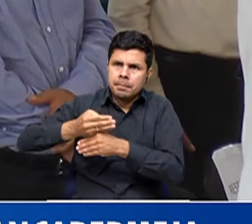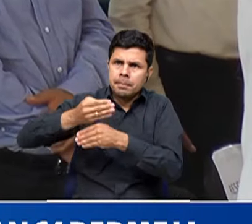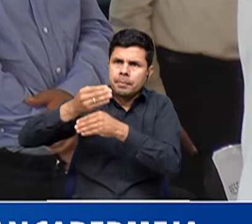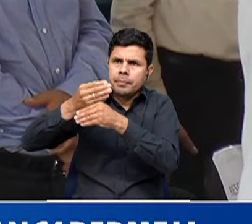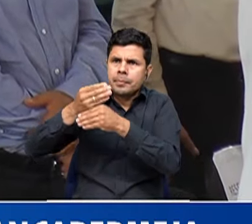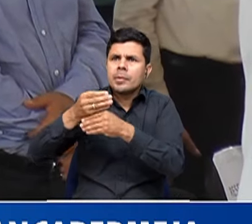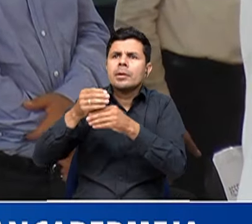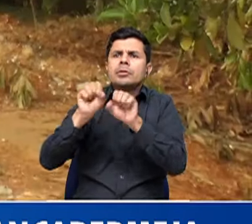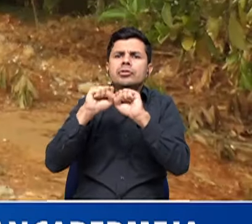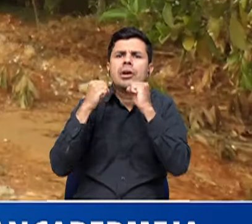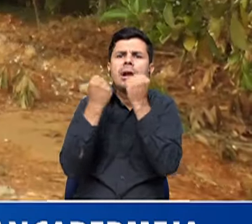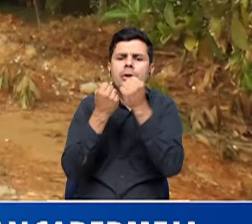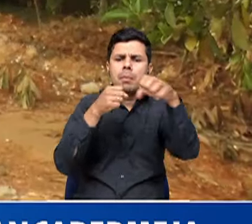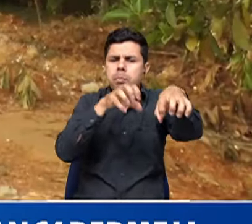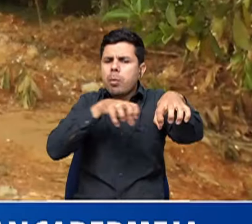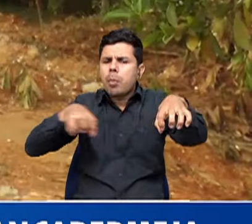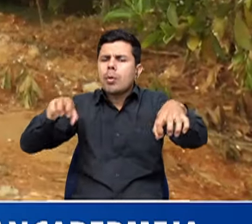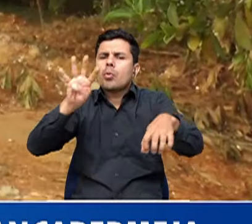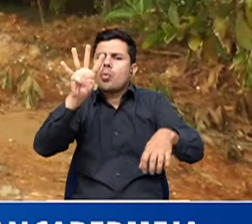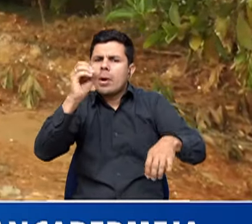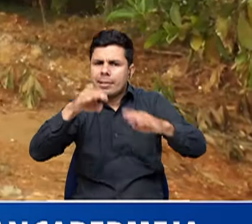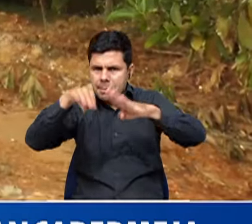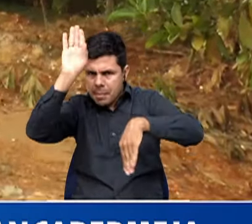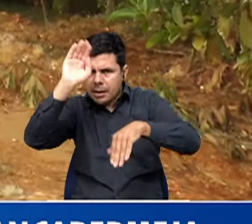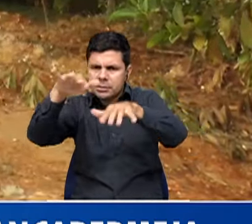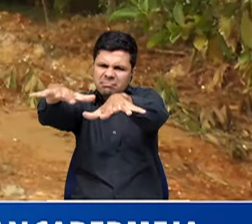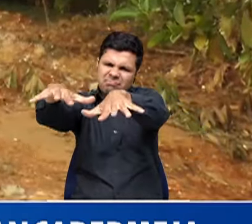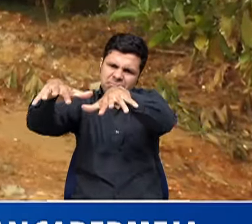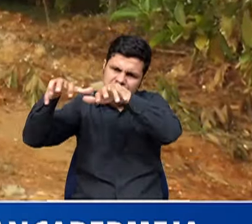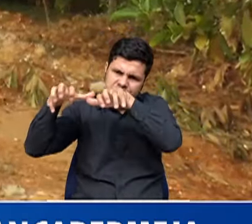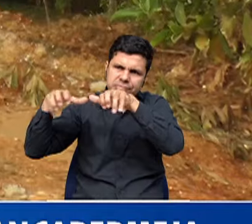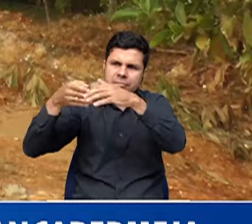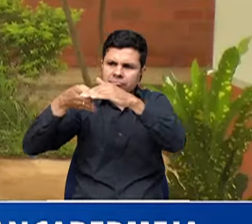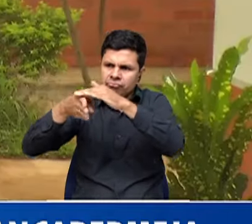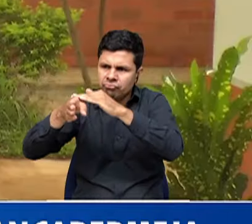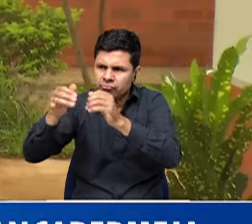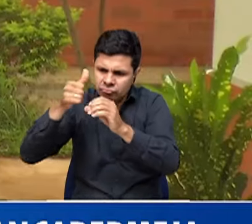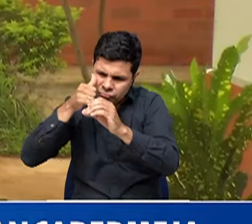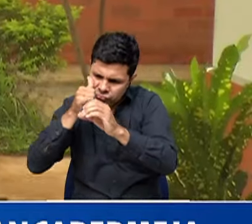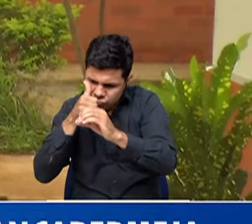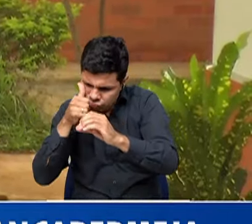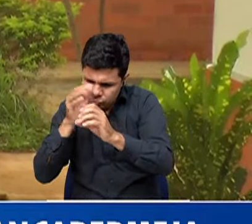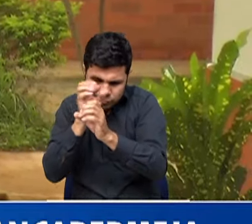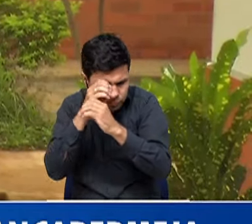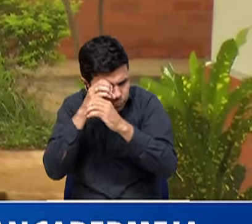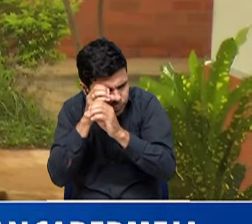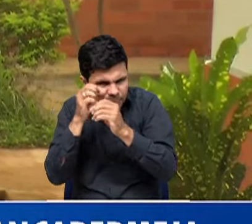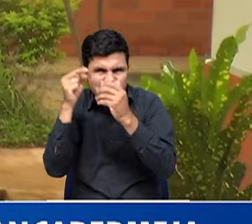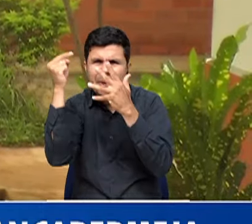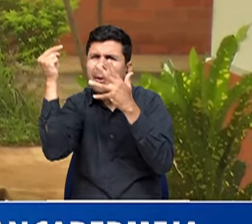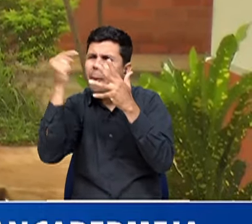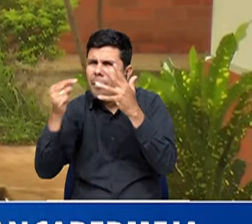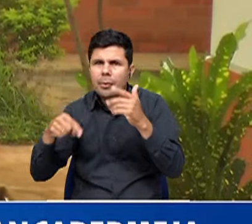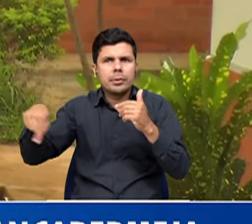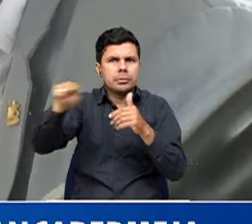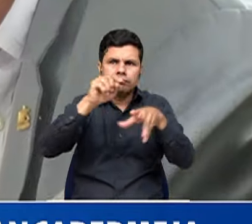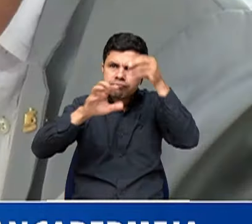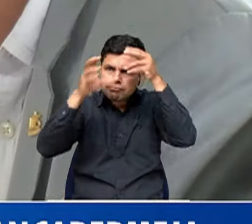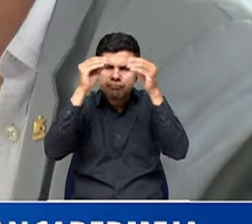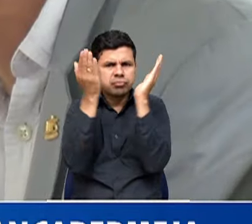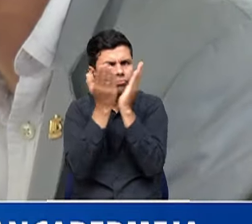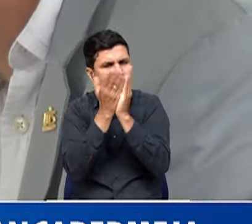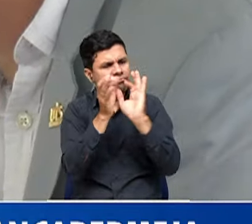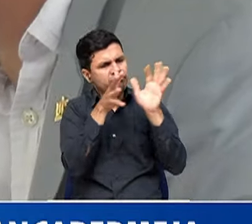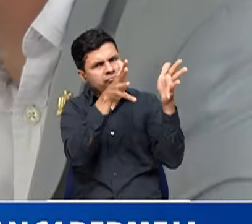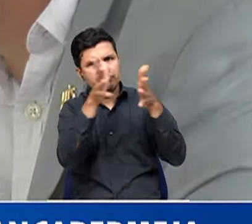40 aulas, con laboratorios, con un auditorio, con todas las condiciones para tener una educación con calidad aquí en el municipio de Barranca